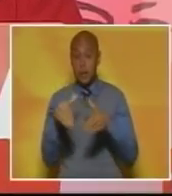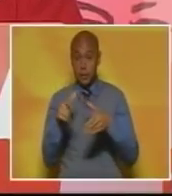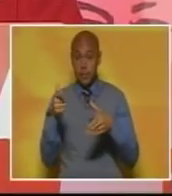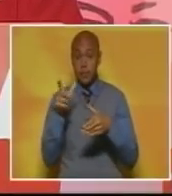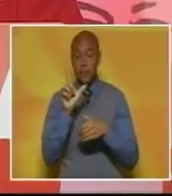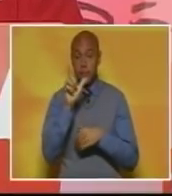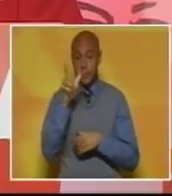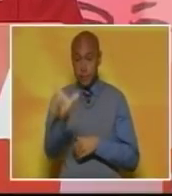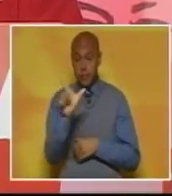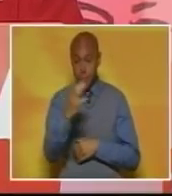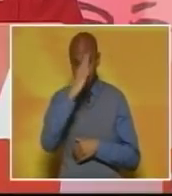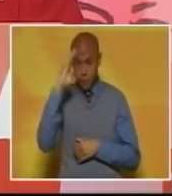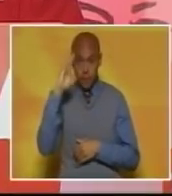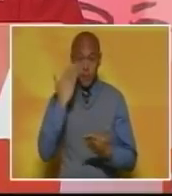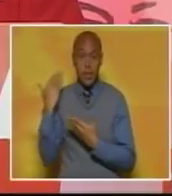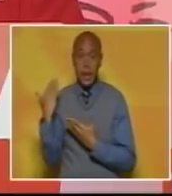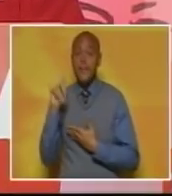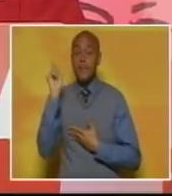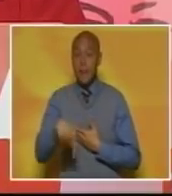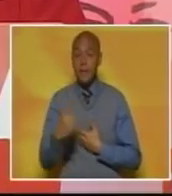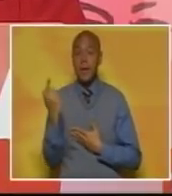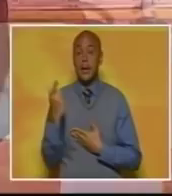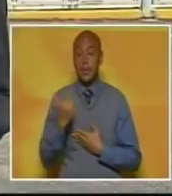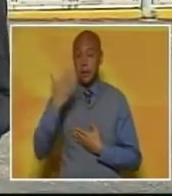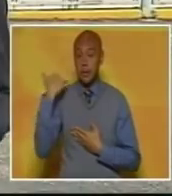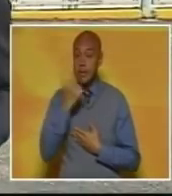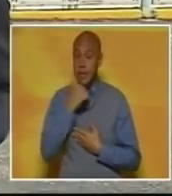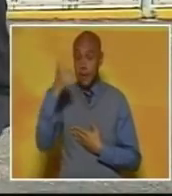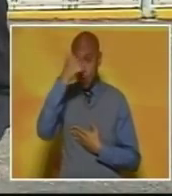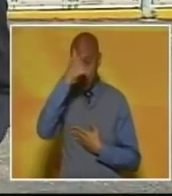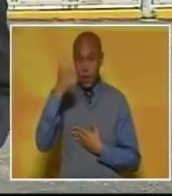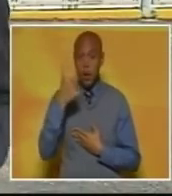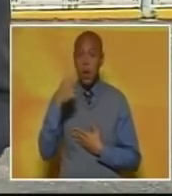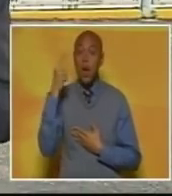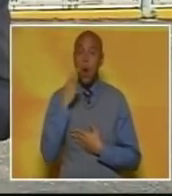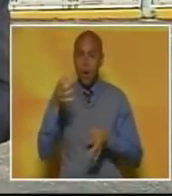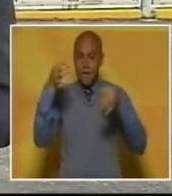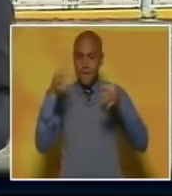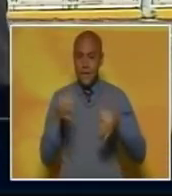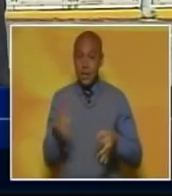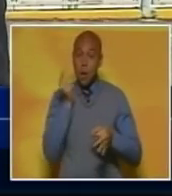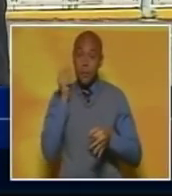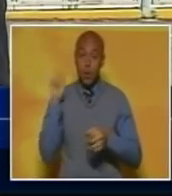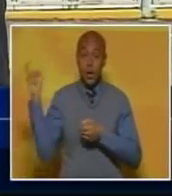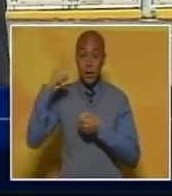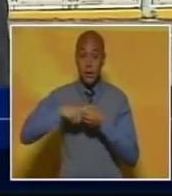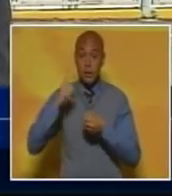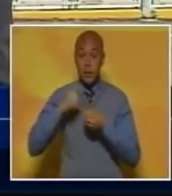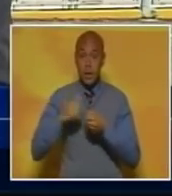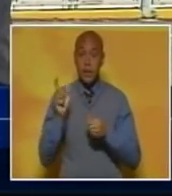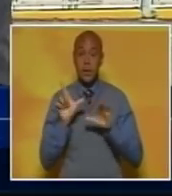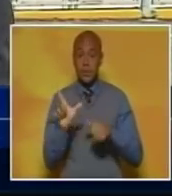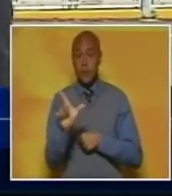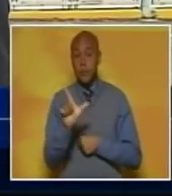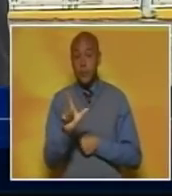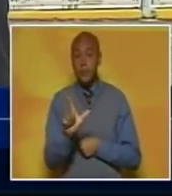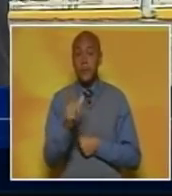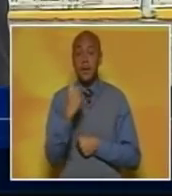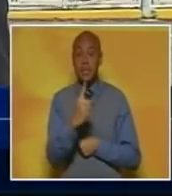Partido Socialista Unido de Venezuela confirmó que el pasado fin de semana oficializaron su militancia en el Partido Rojo más